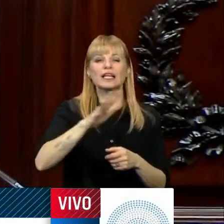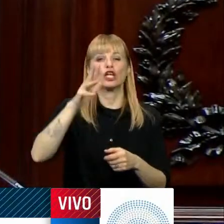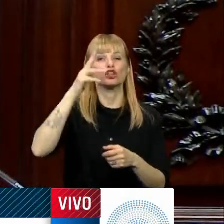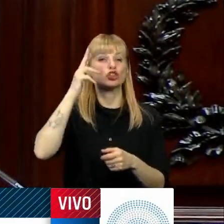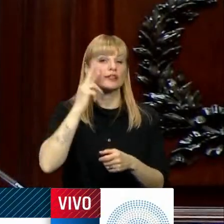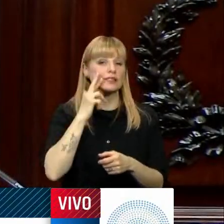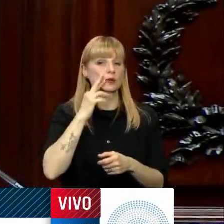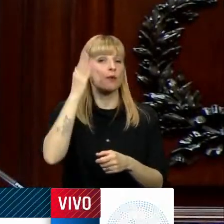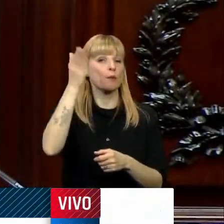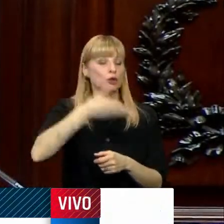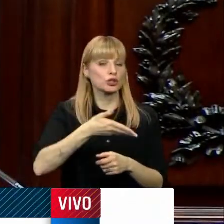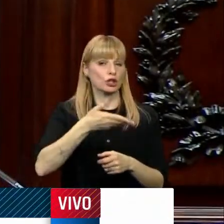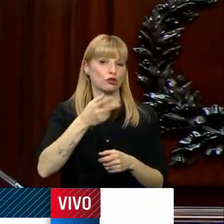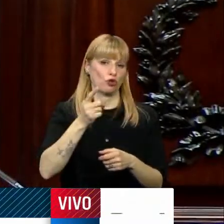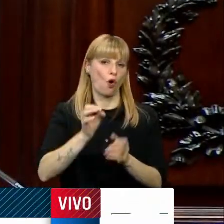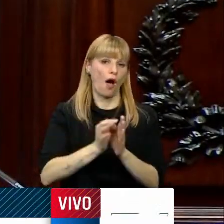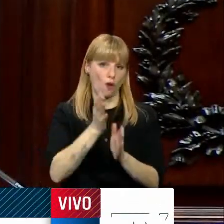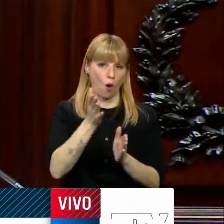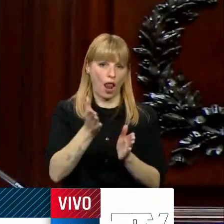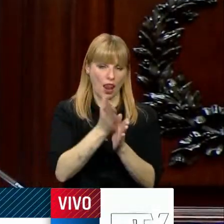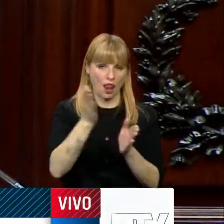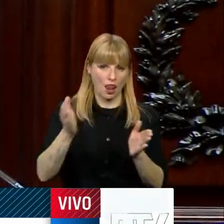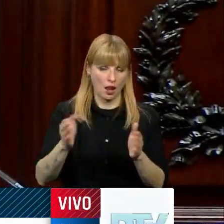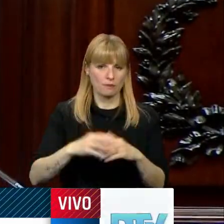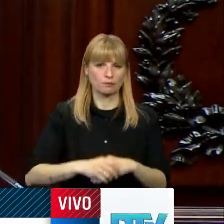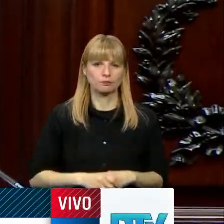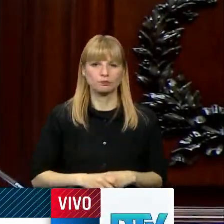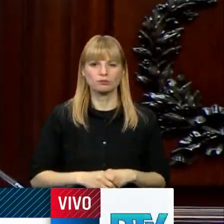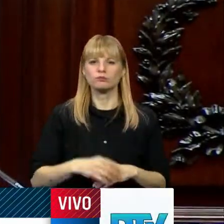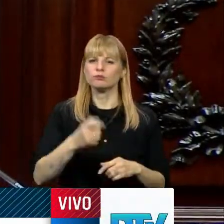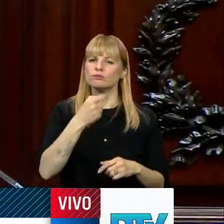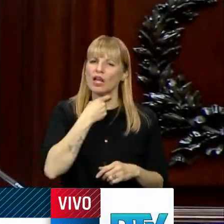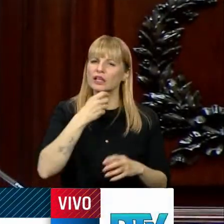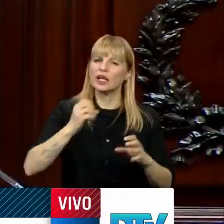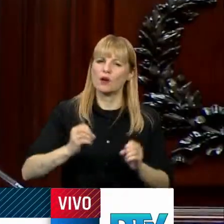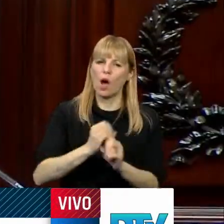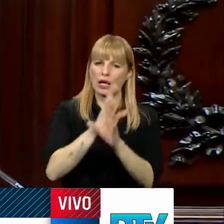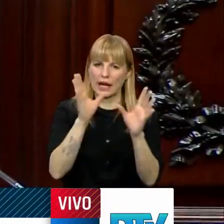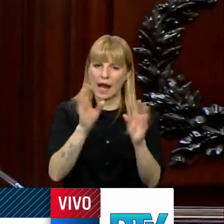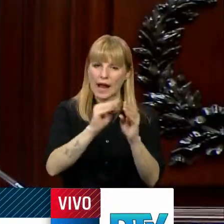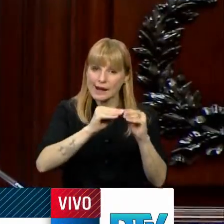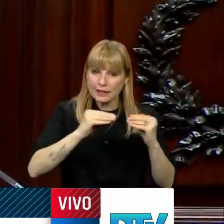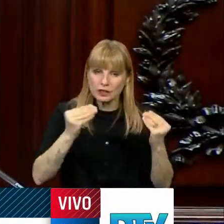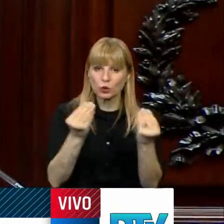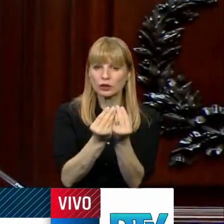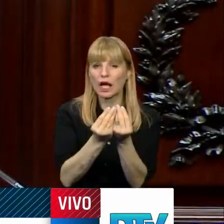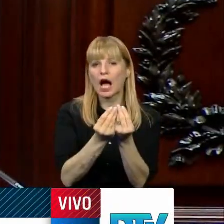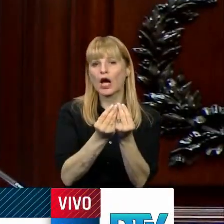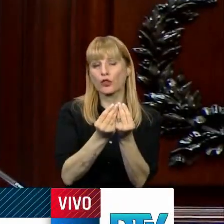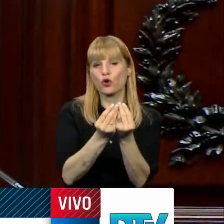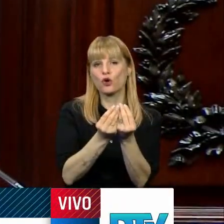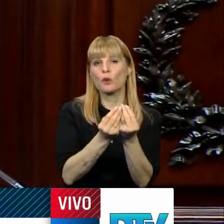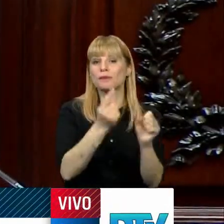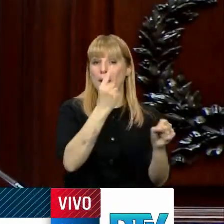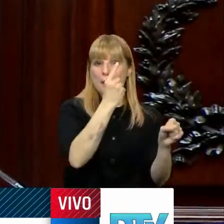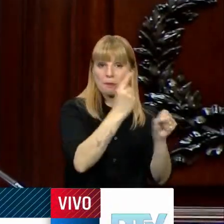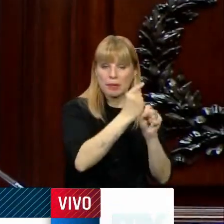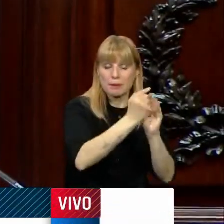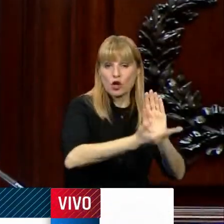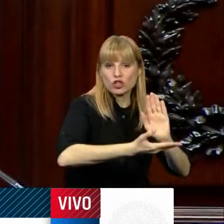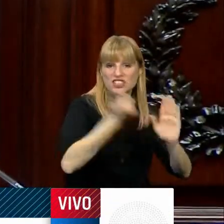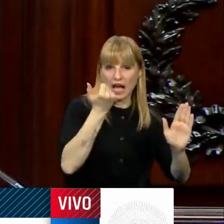519% interanual. Quiero aclarar que estos resultados son posteriores a la eliminación del Plan